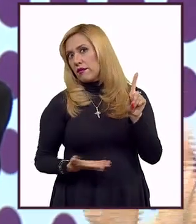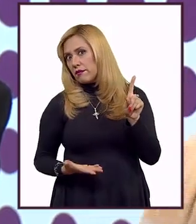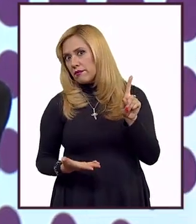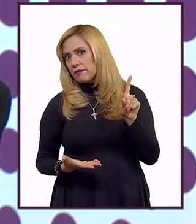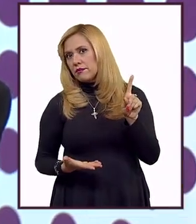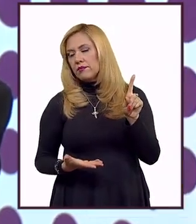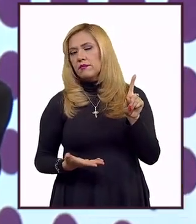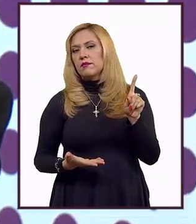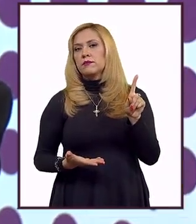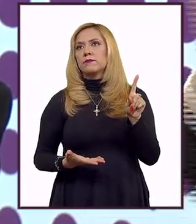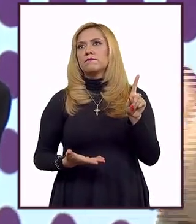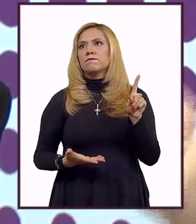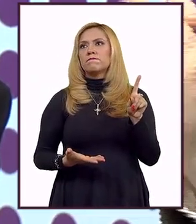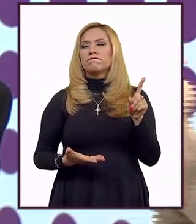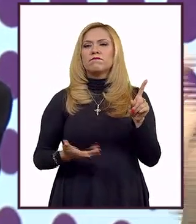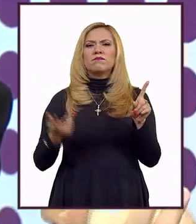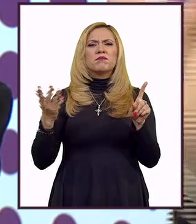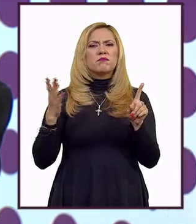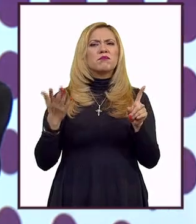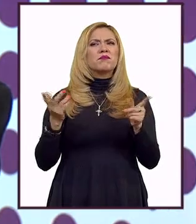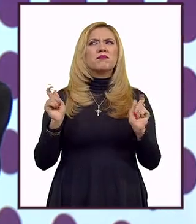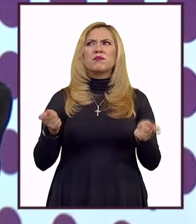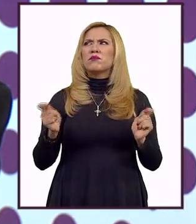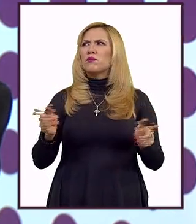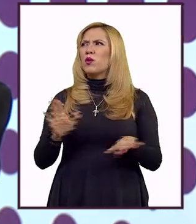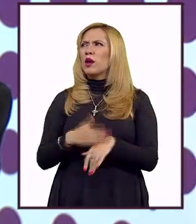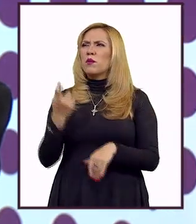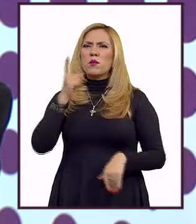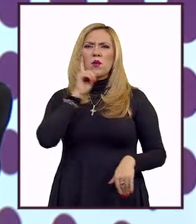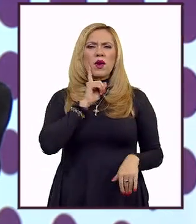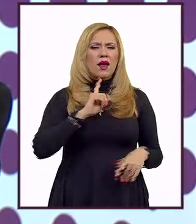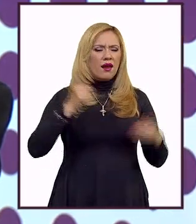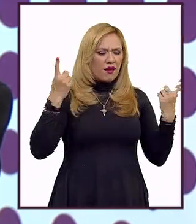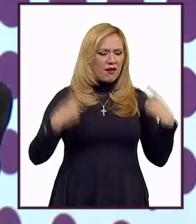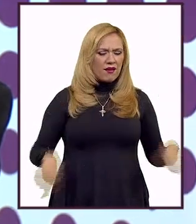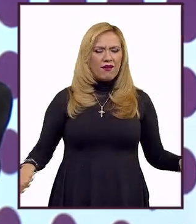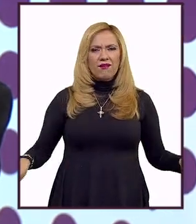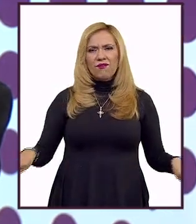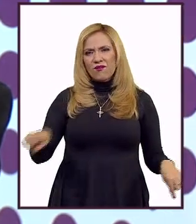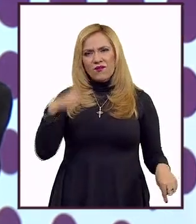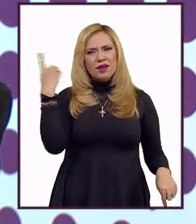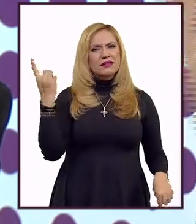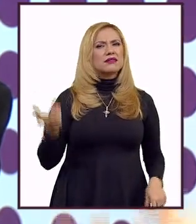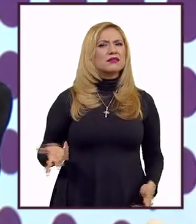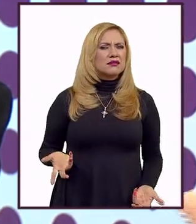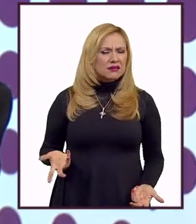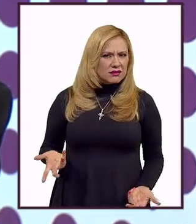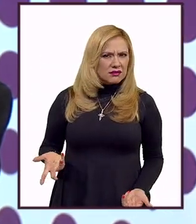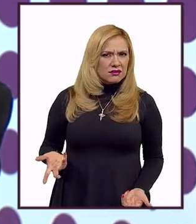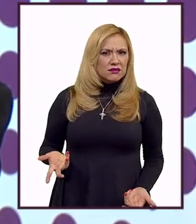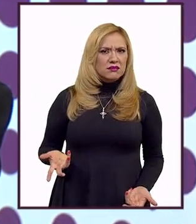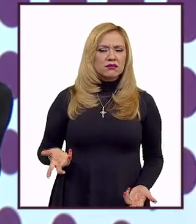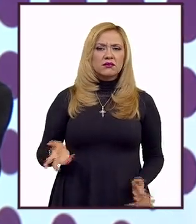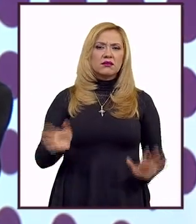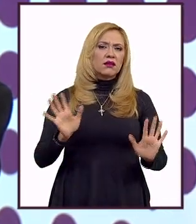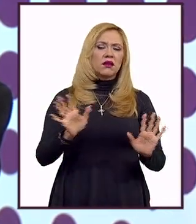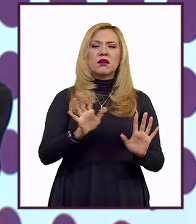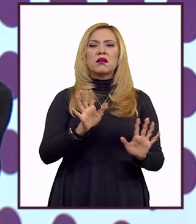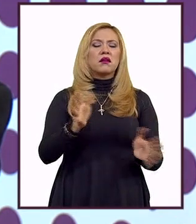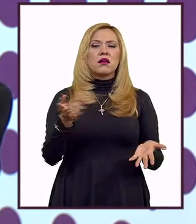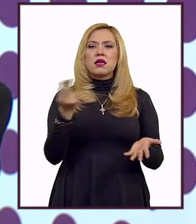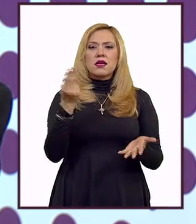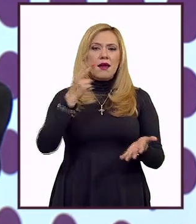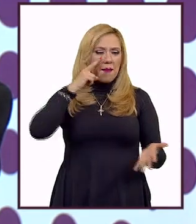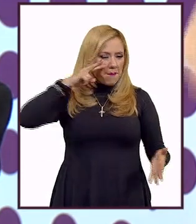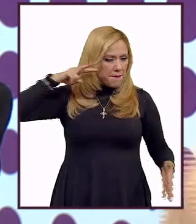¿qué tiene de especial ser mujer en una situación de esta naturaleza? no vamos a ver la película completa. Hay